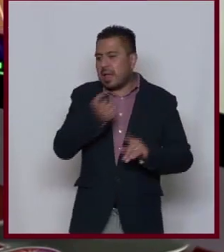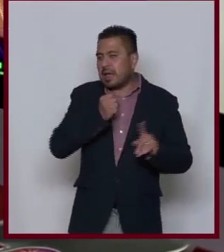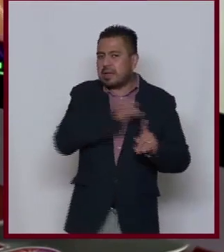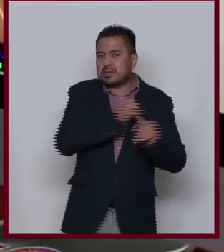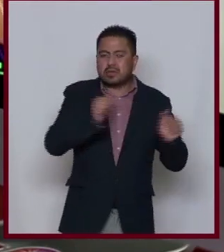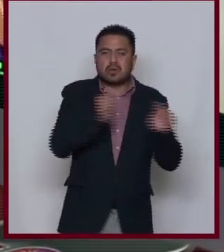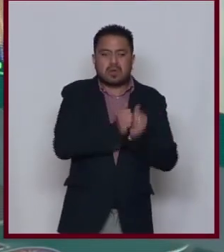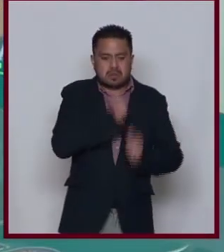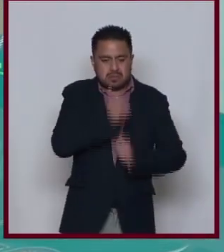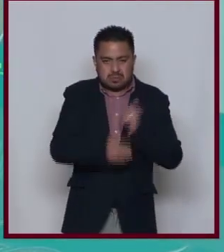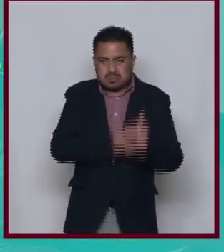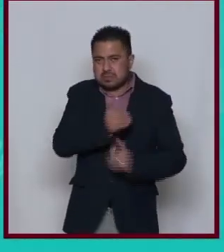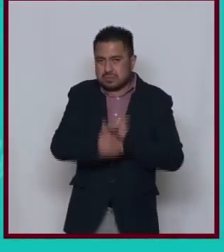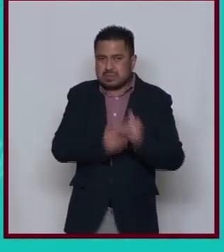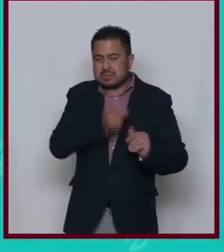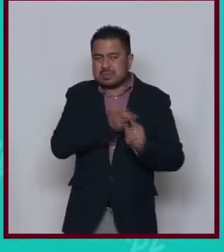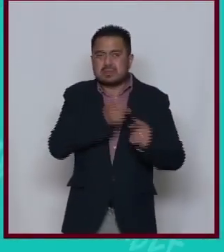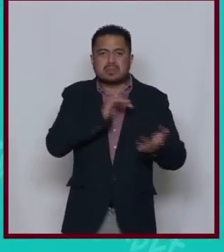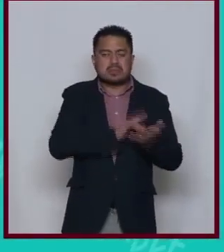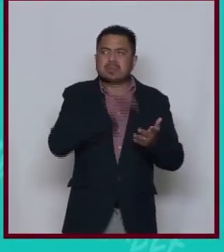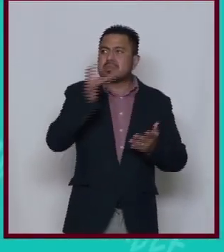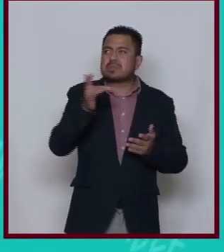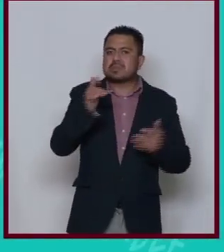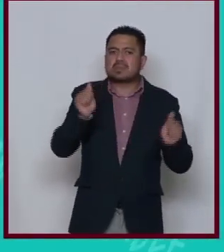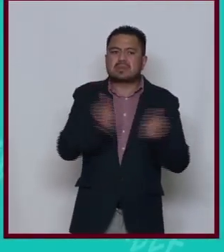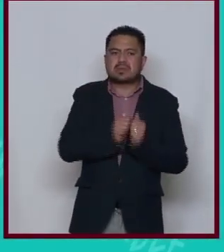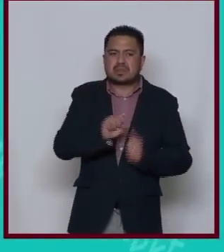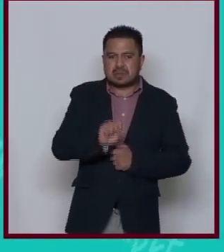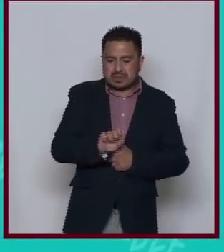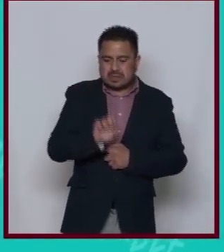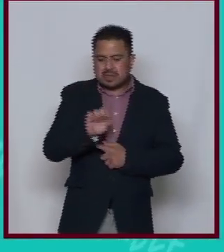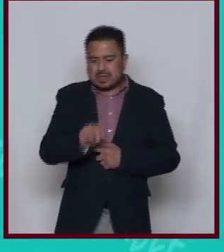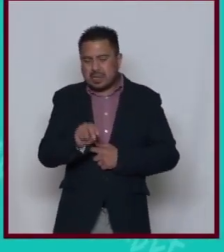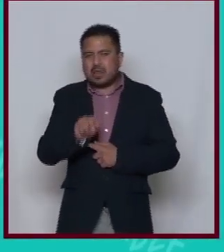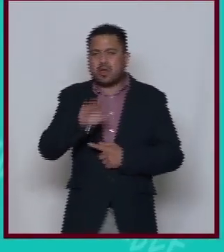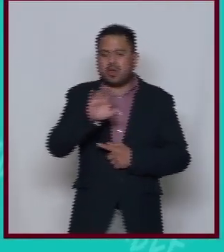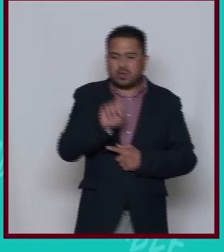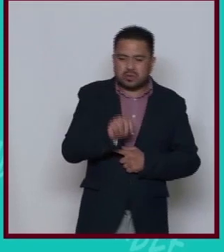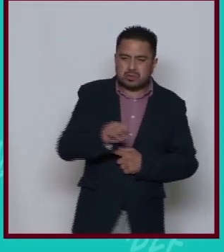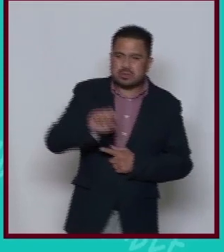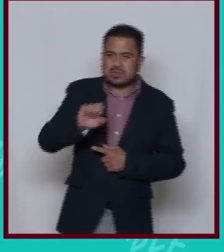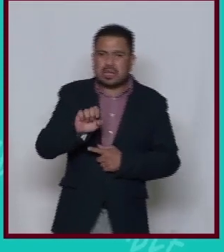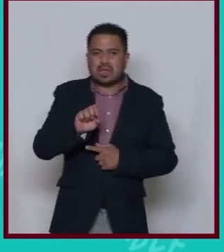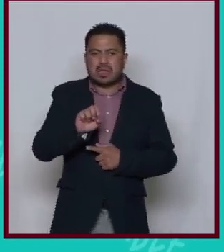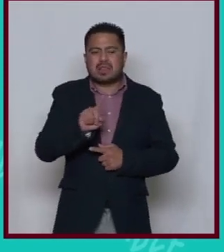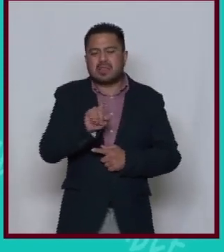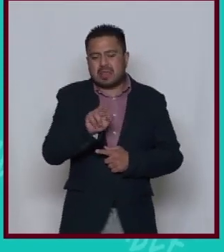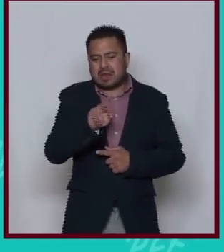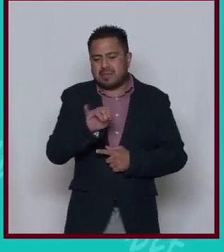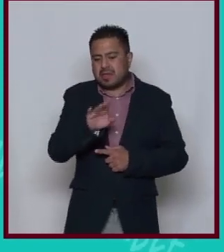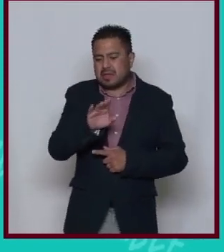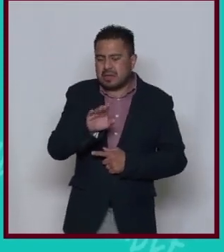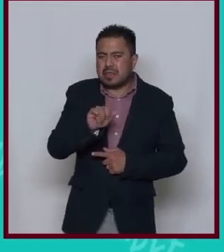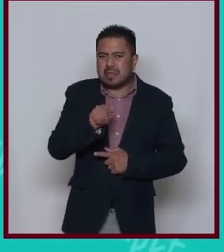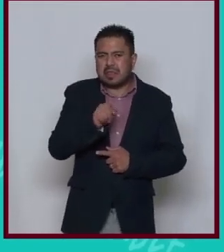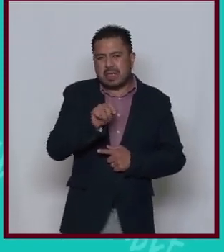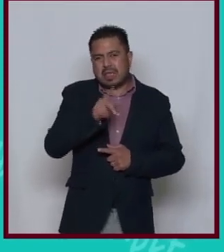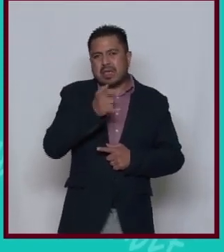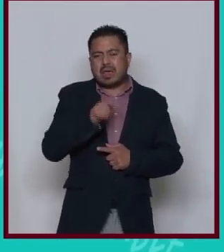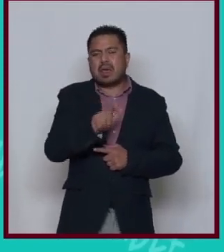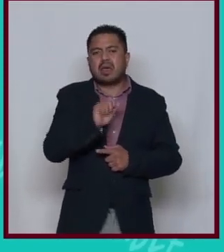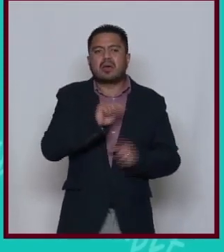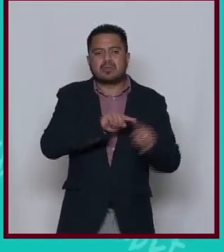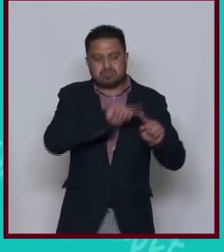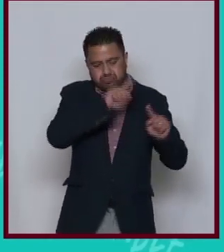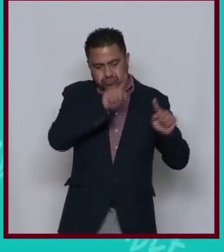con estas ecuaciones, gracias a los senos, cosenos, derivadas e integrales, pues podemos obtener justo la onda,